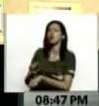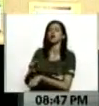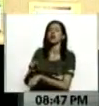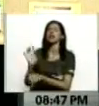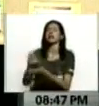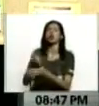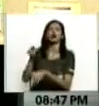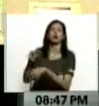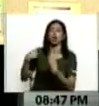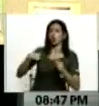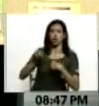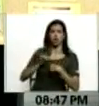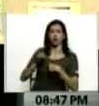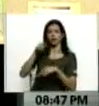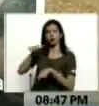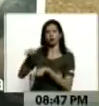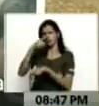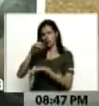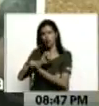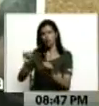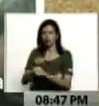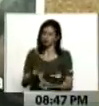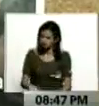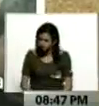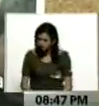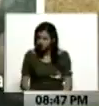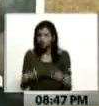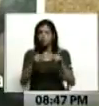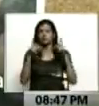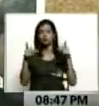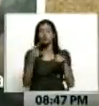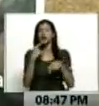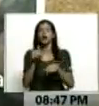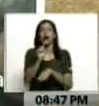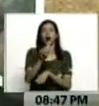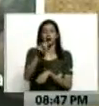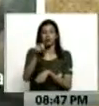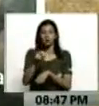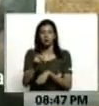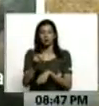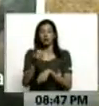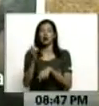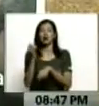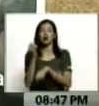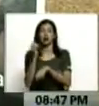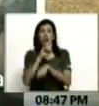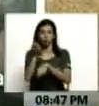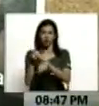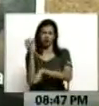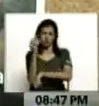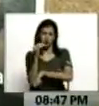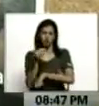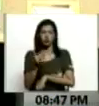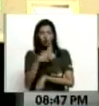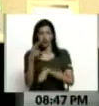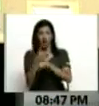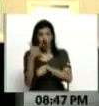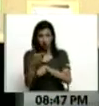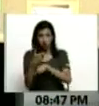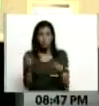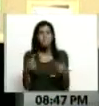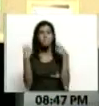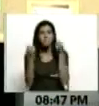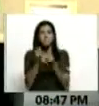al Estado Crónica 1 an gobierno adelanta la política de miedo y del